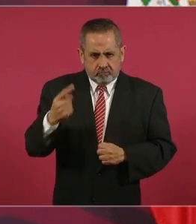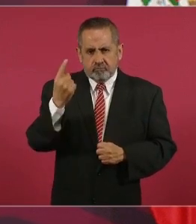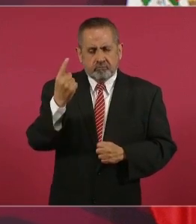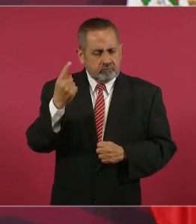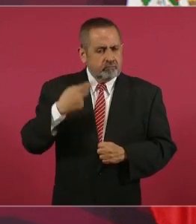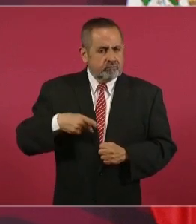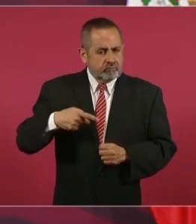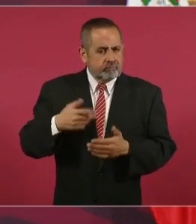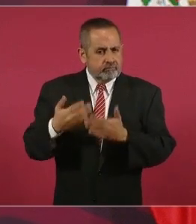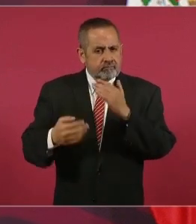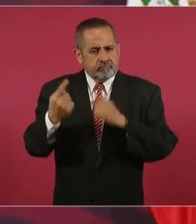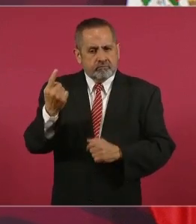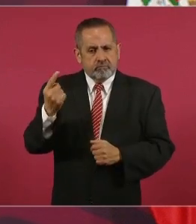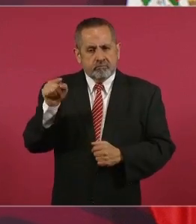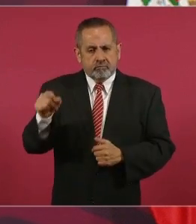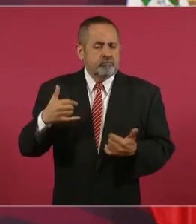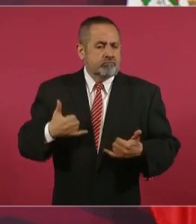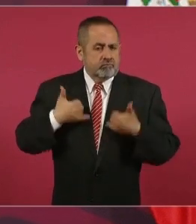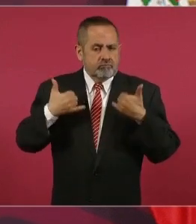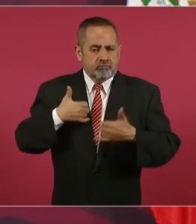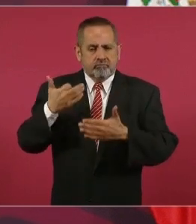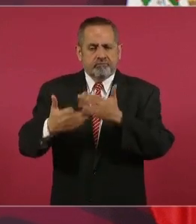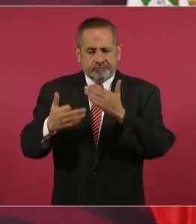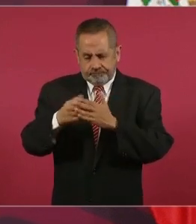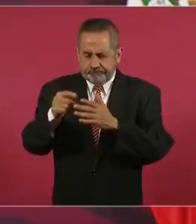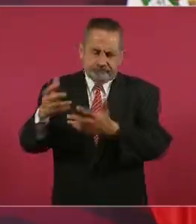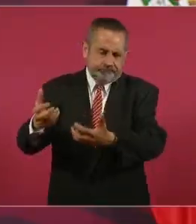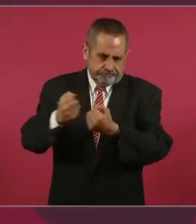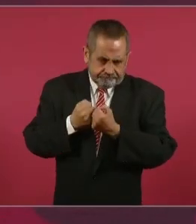un joven.